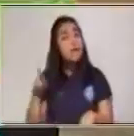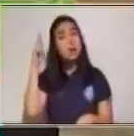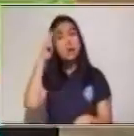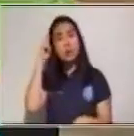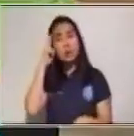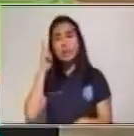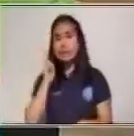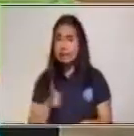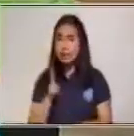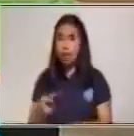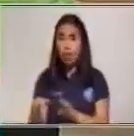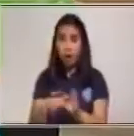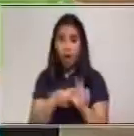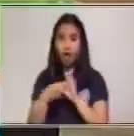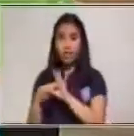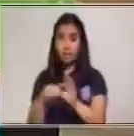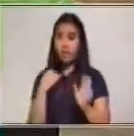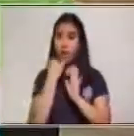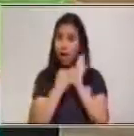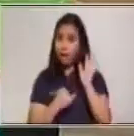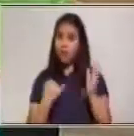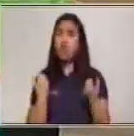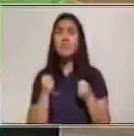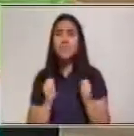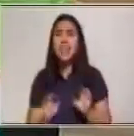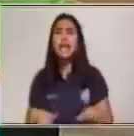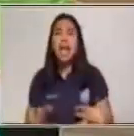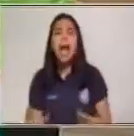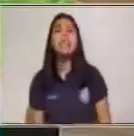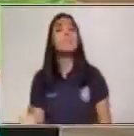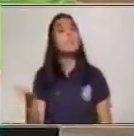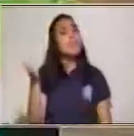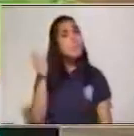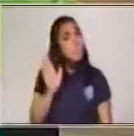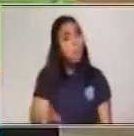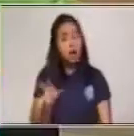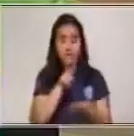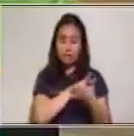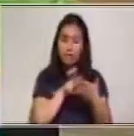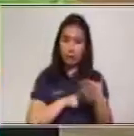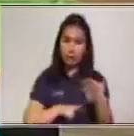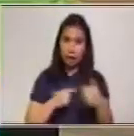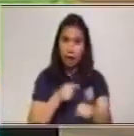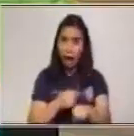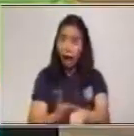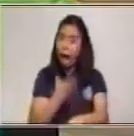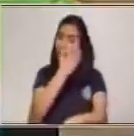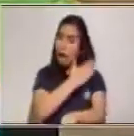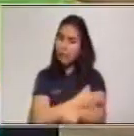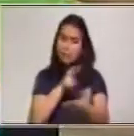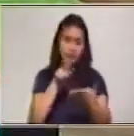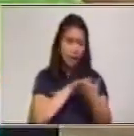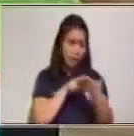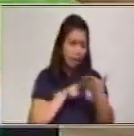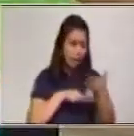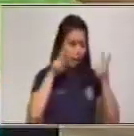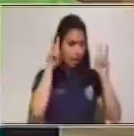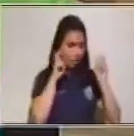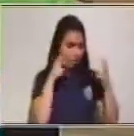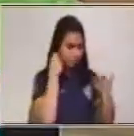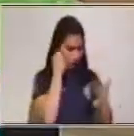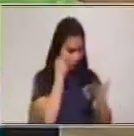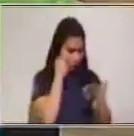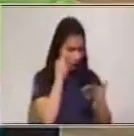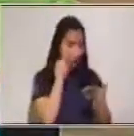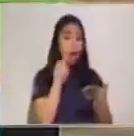la lectura de los temas. No puedes hacer un organizador gráfico si no has hecho lecturas previas de lo